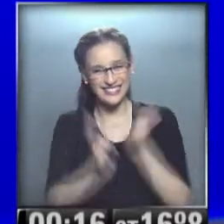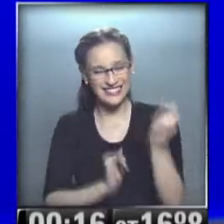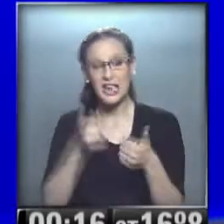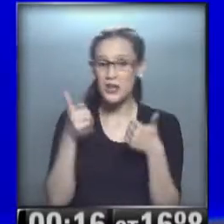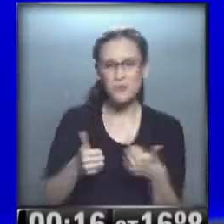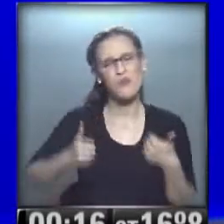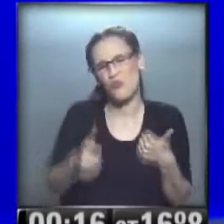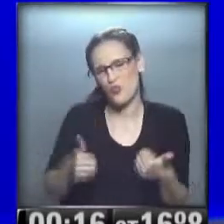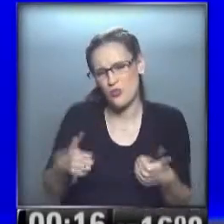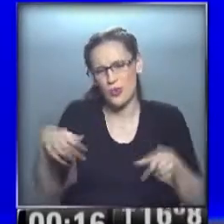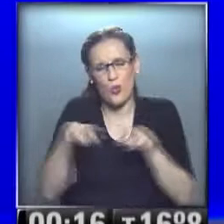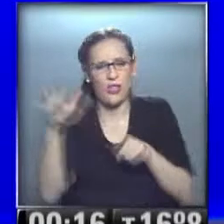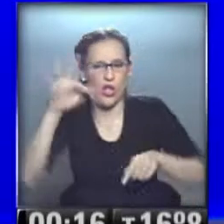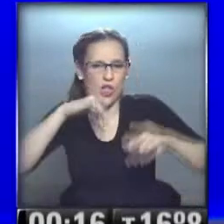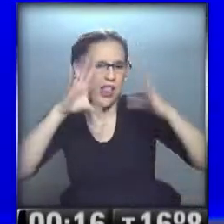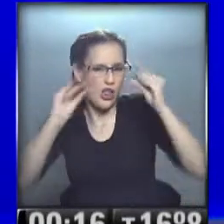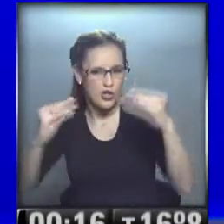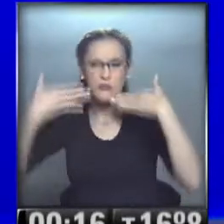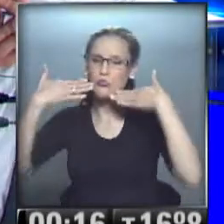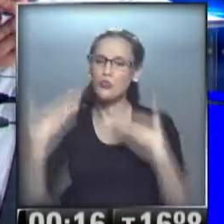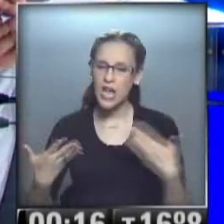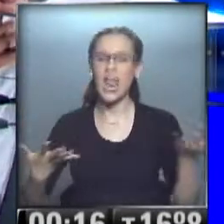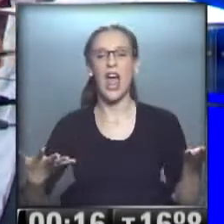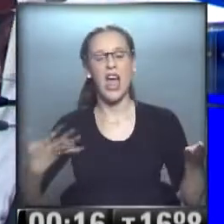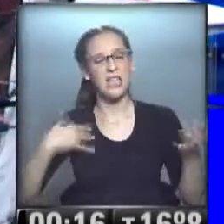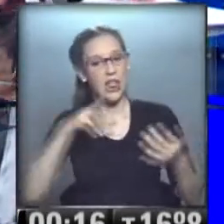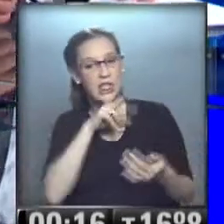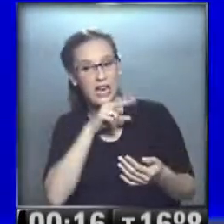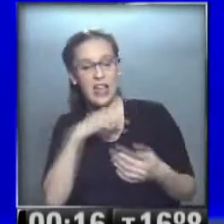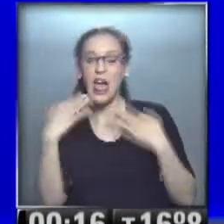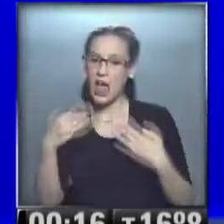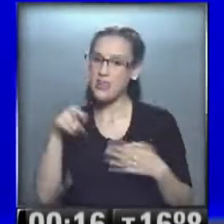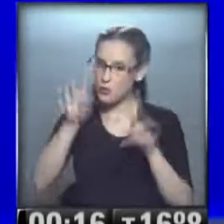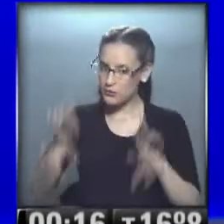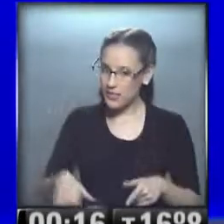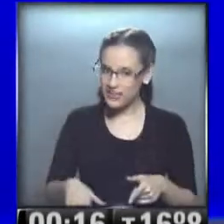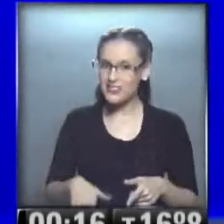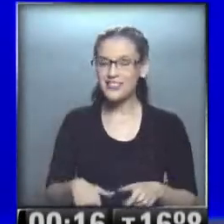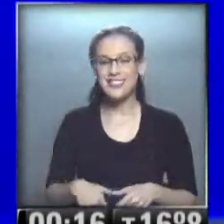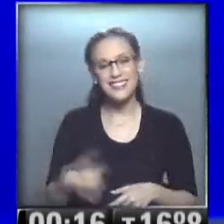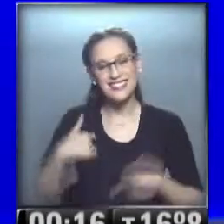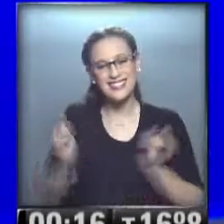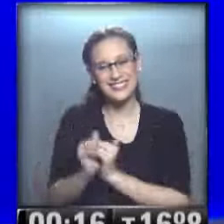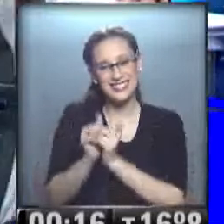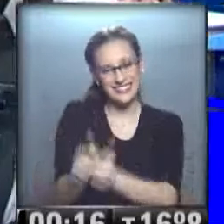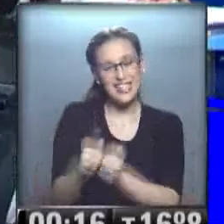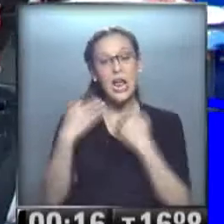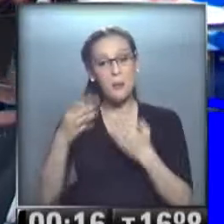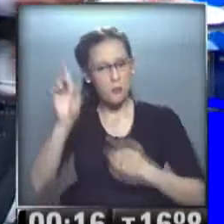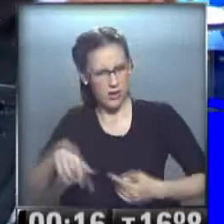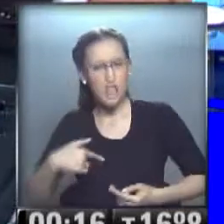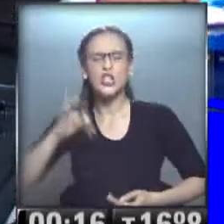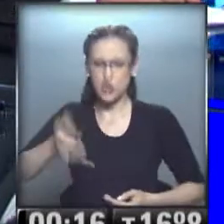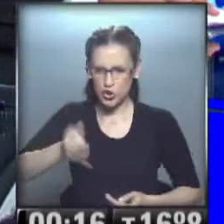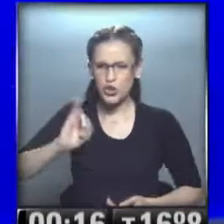Muy bien, como todas las noches. Bueno, muchas gracias por venir. Pero nada, gracias a usted por venir. por favor. Por dejarme acompañarlo. Mañana venimos. Mañana